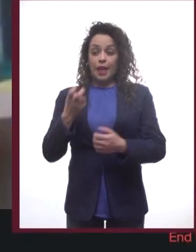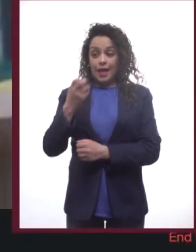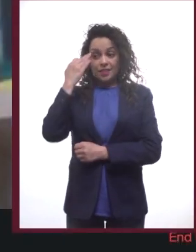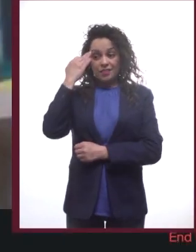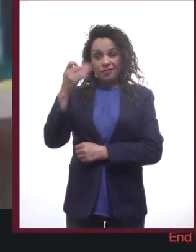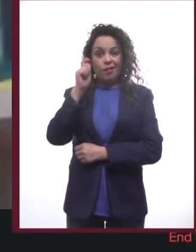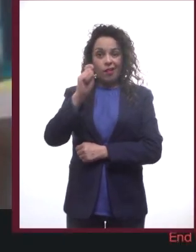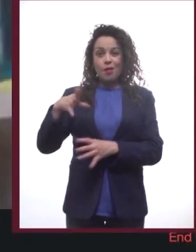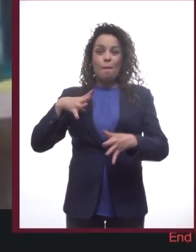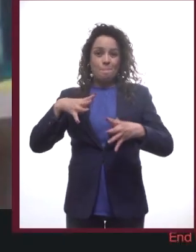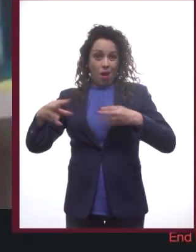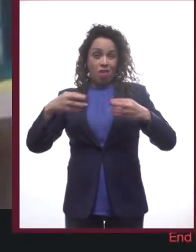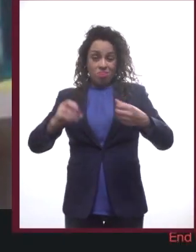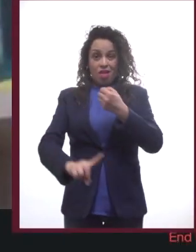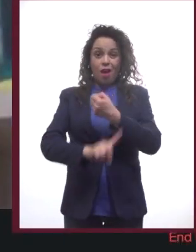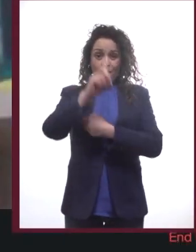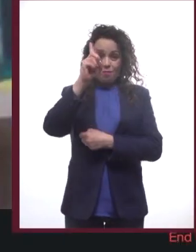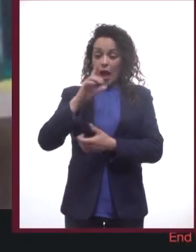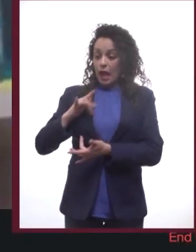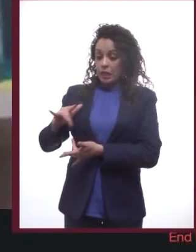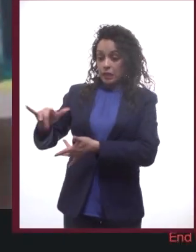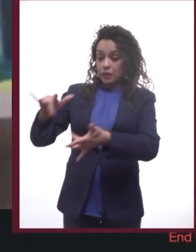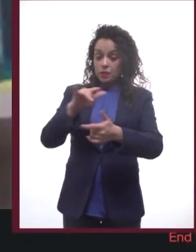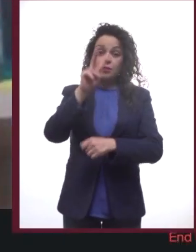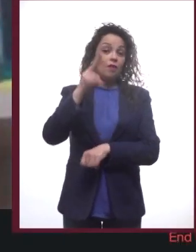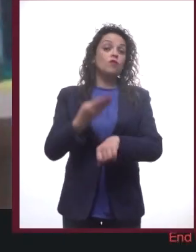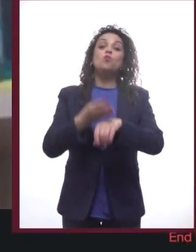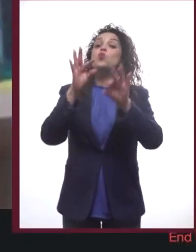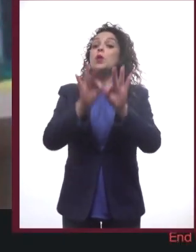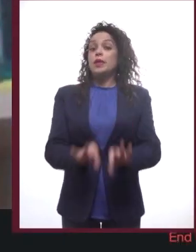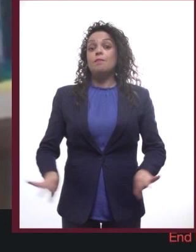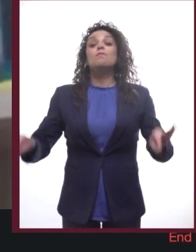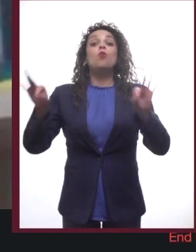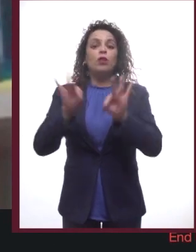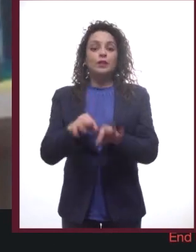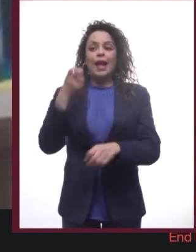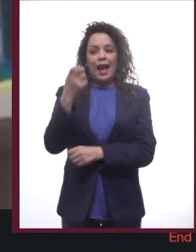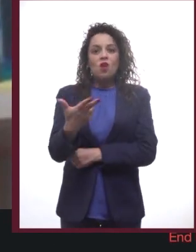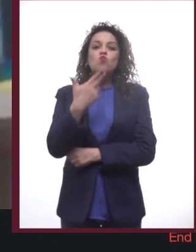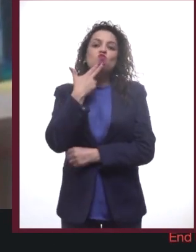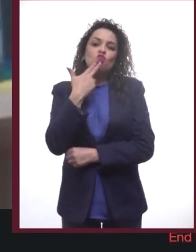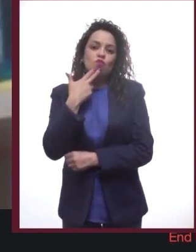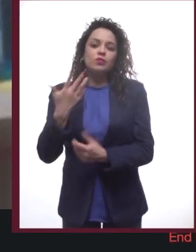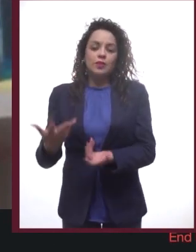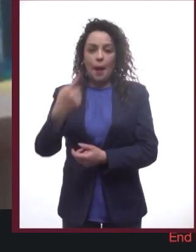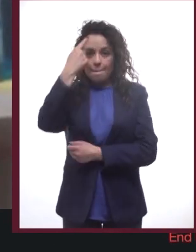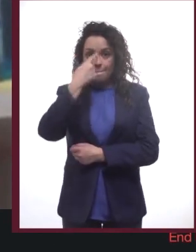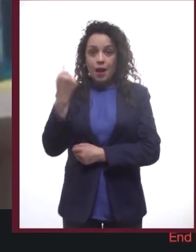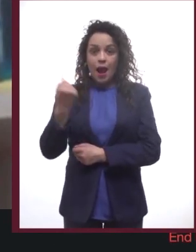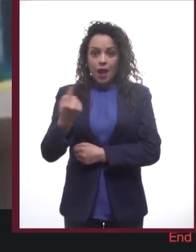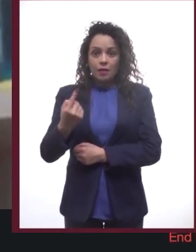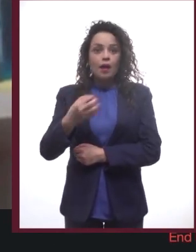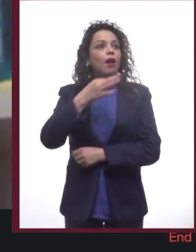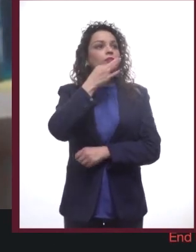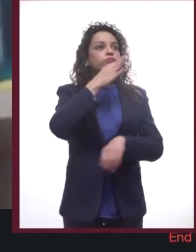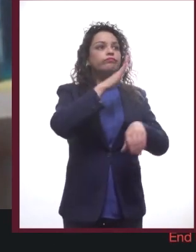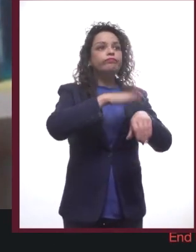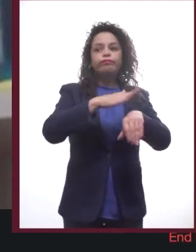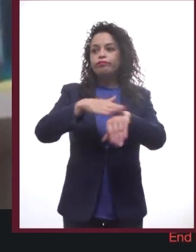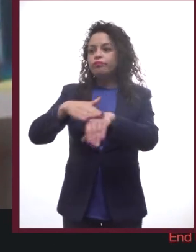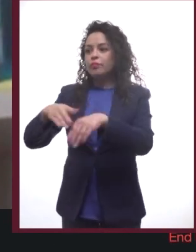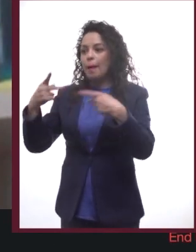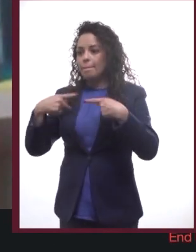Pues en estas épocas de pandemia podrán imaginar que las redes sociales son importantísimas, entonces hacemos uso de ellas para